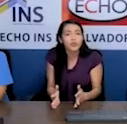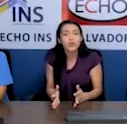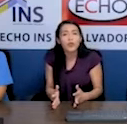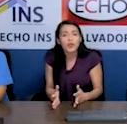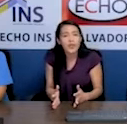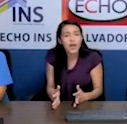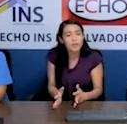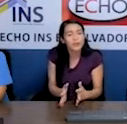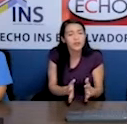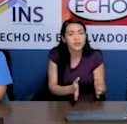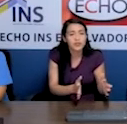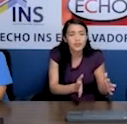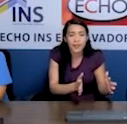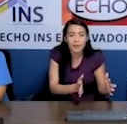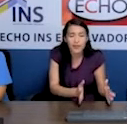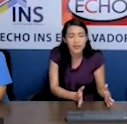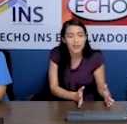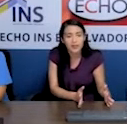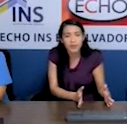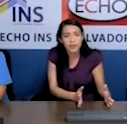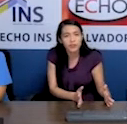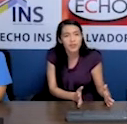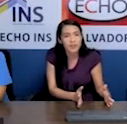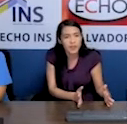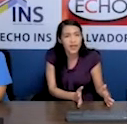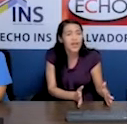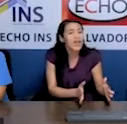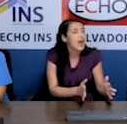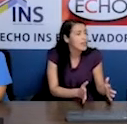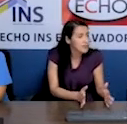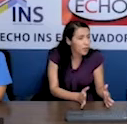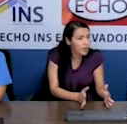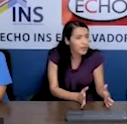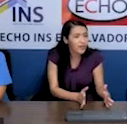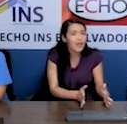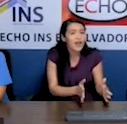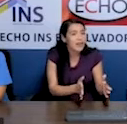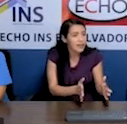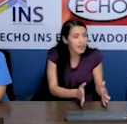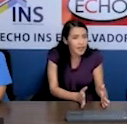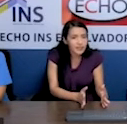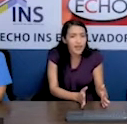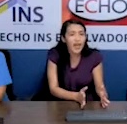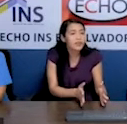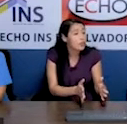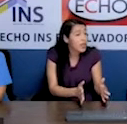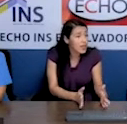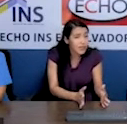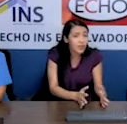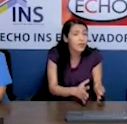¿verdad? Si es oncológica, pues entonces la base del tratamiento se limita a esteroide,